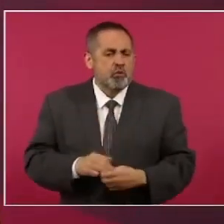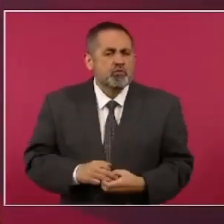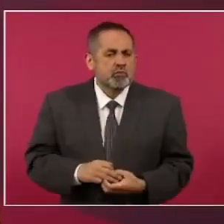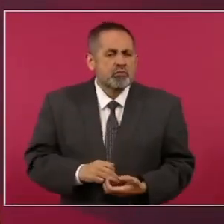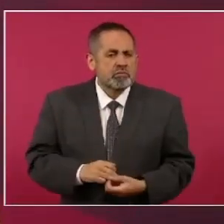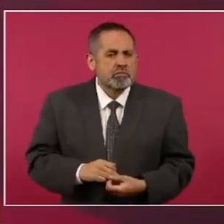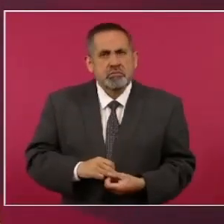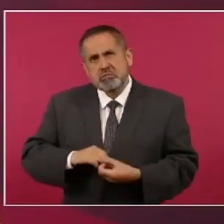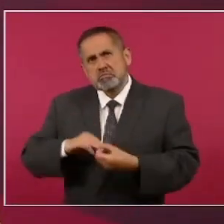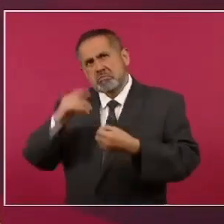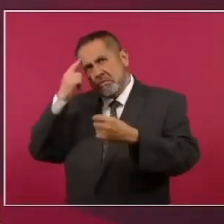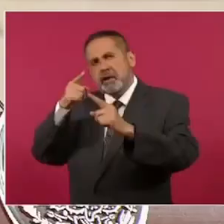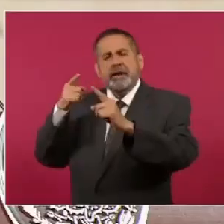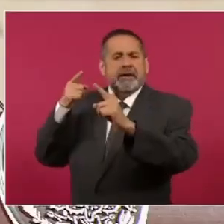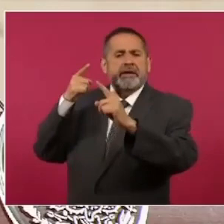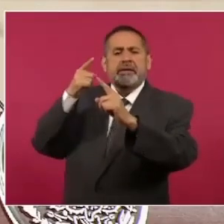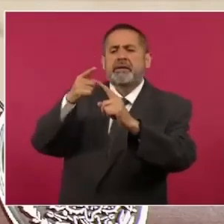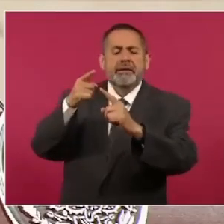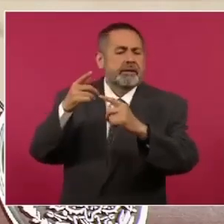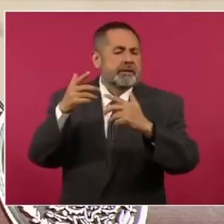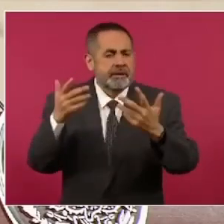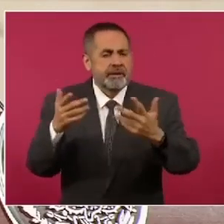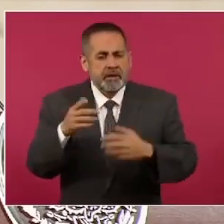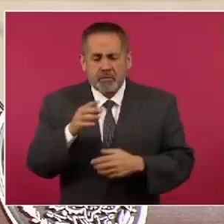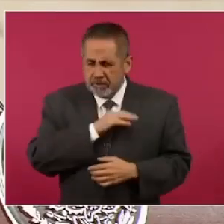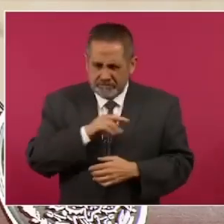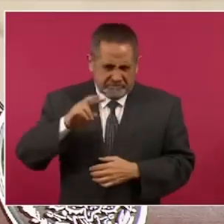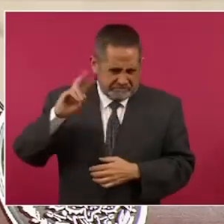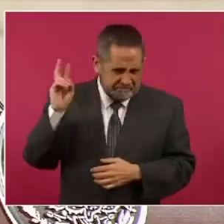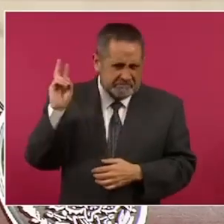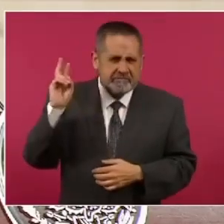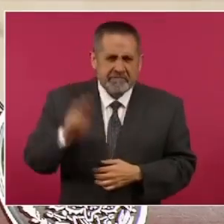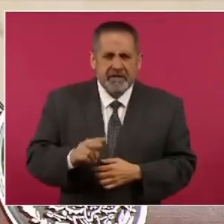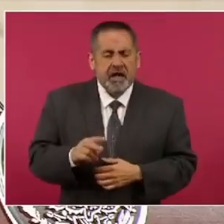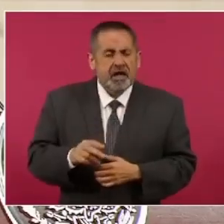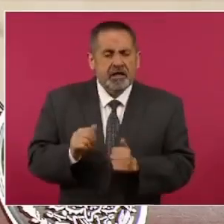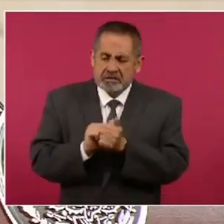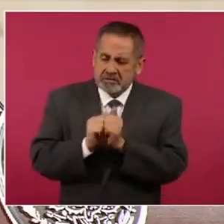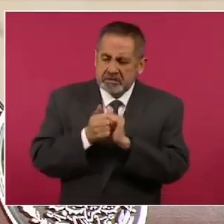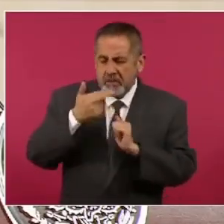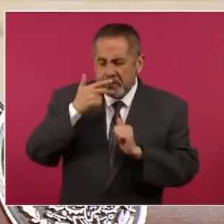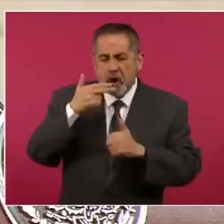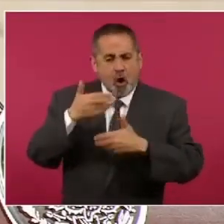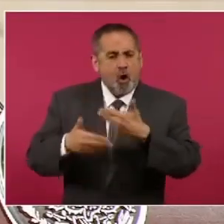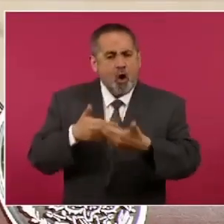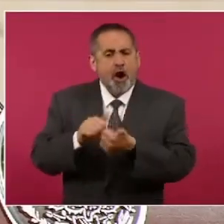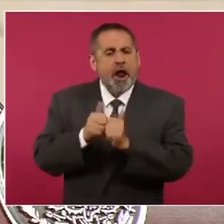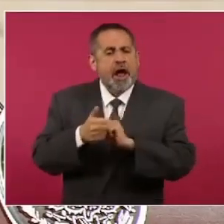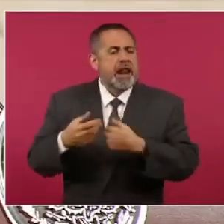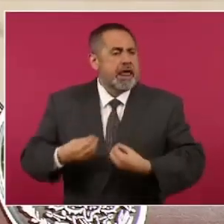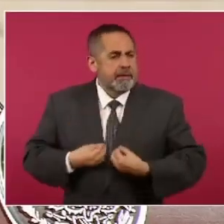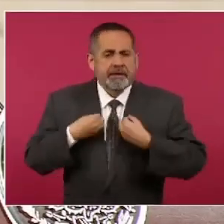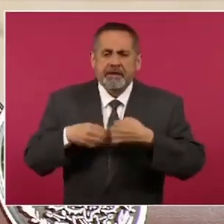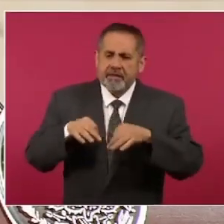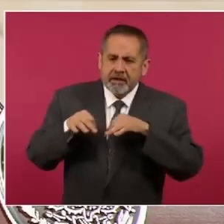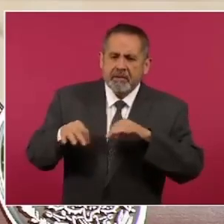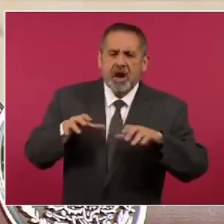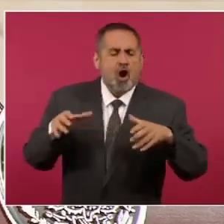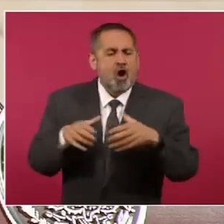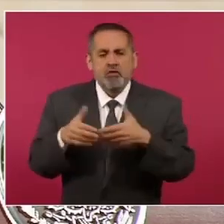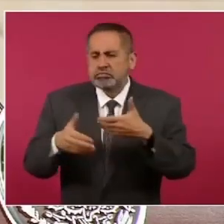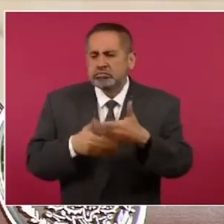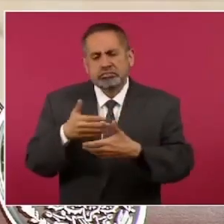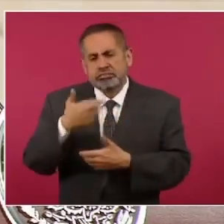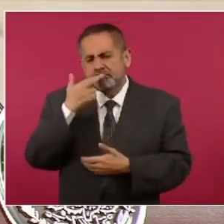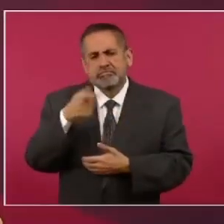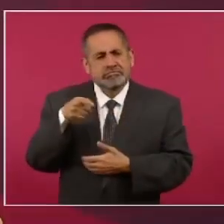el propósito sincero de mejorar las condiciones de vida, de trabajo